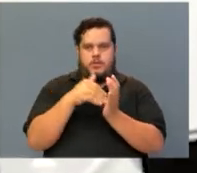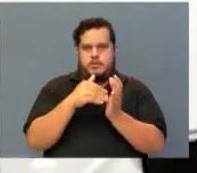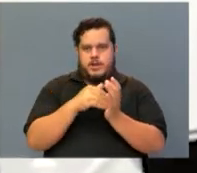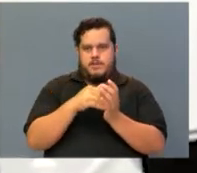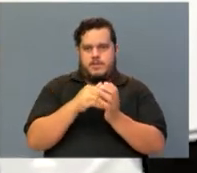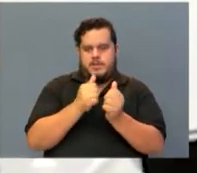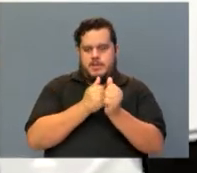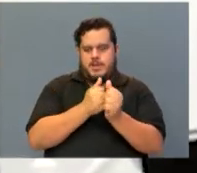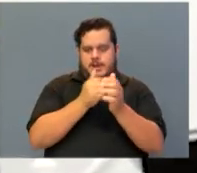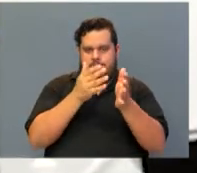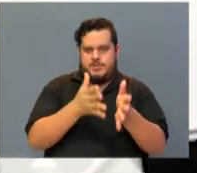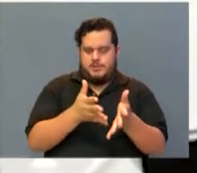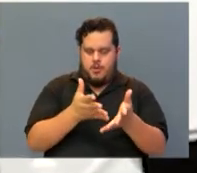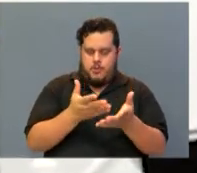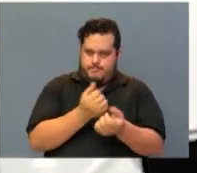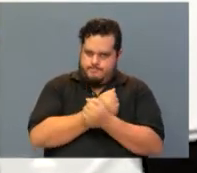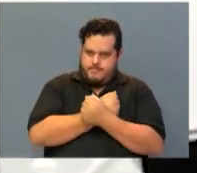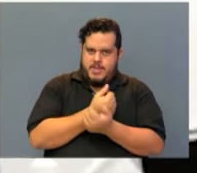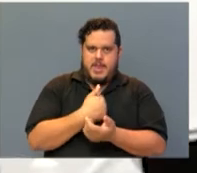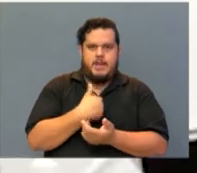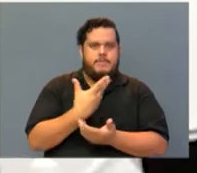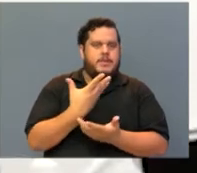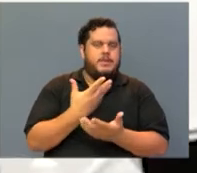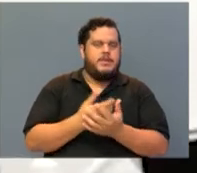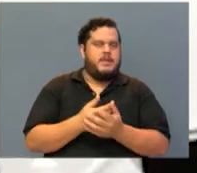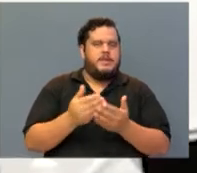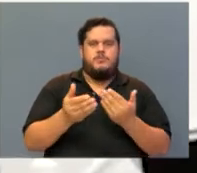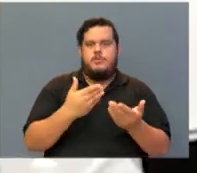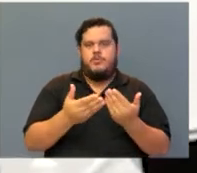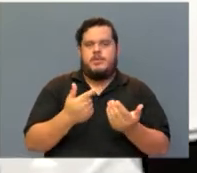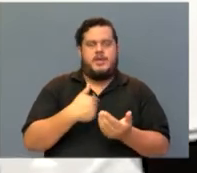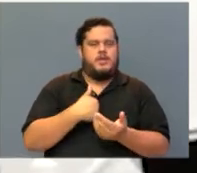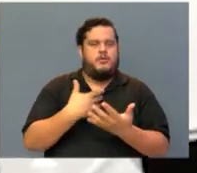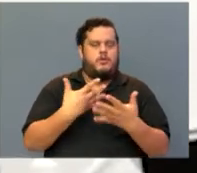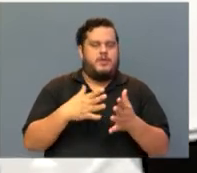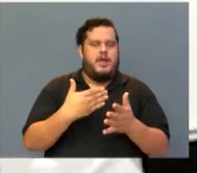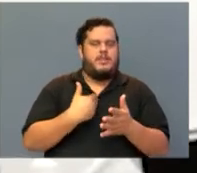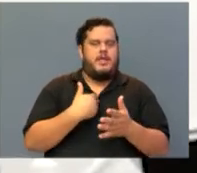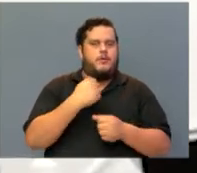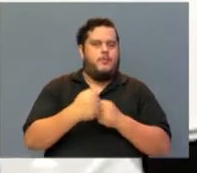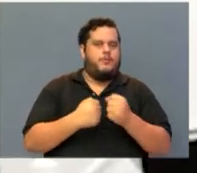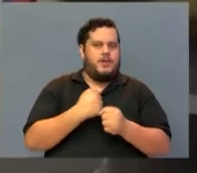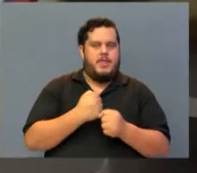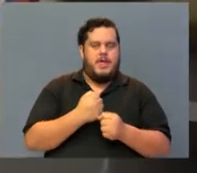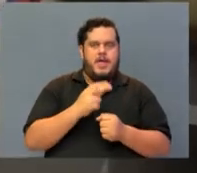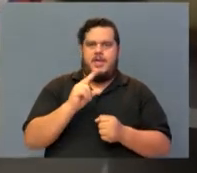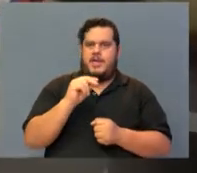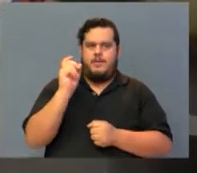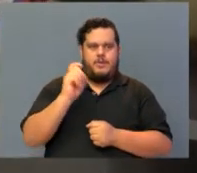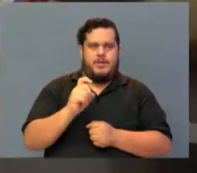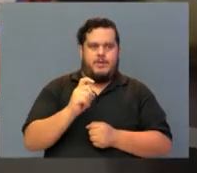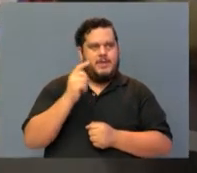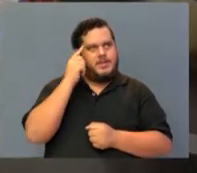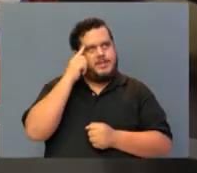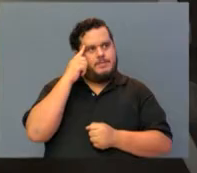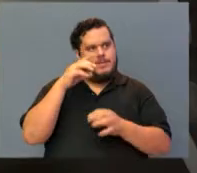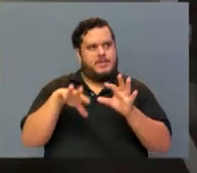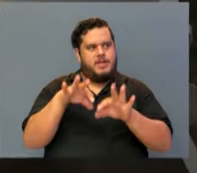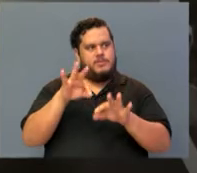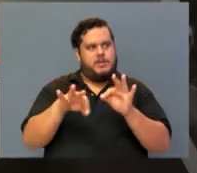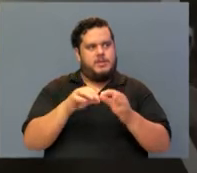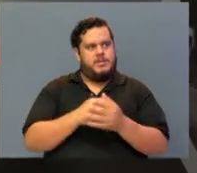me quiera tanto, ¿verdad? A pesar de que ya tengo una edad en la que no debería estar pensando en la